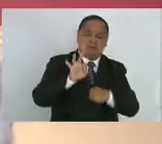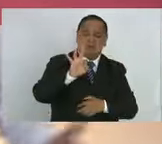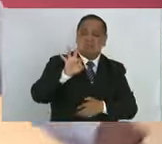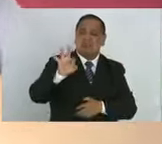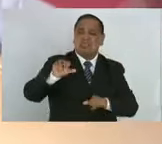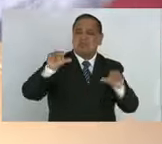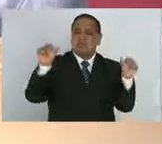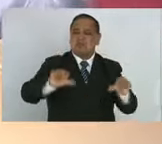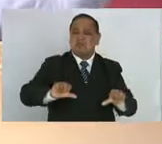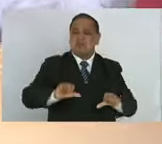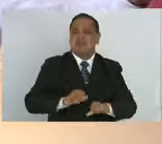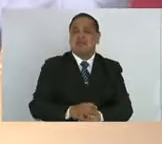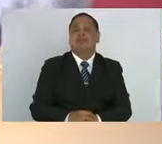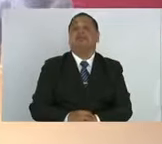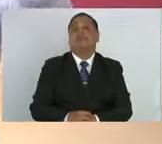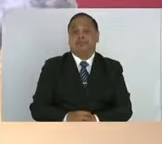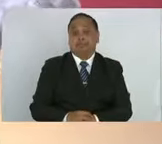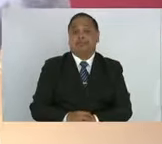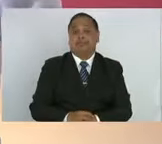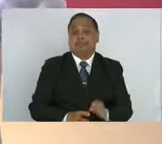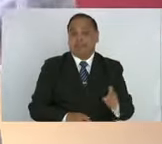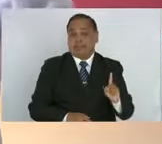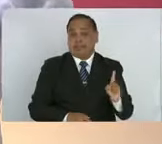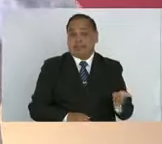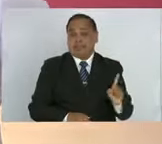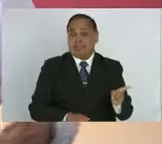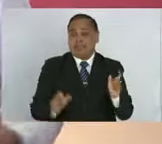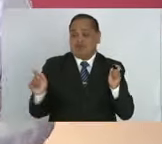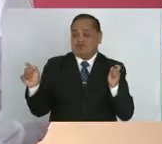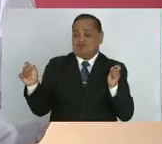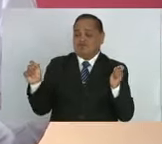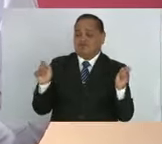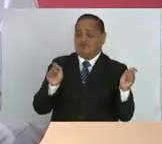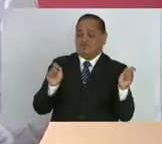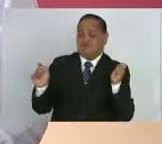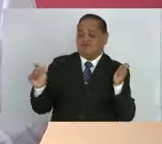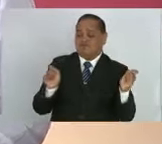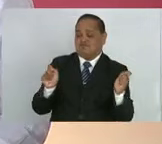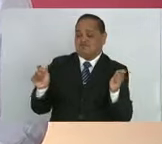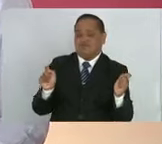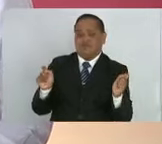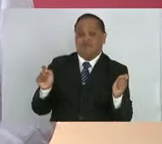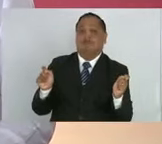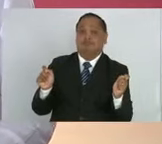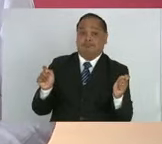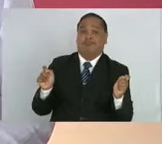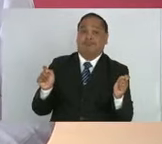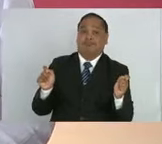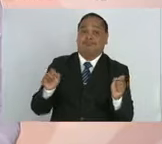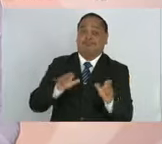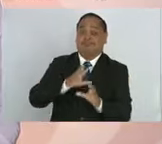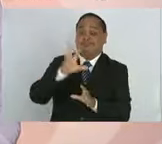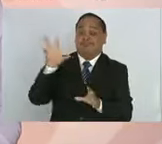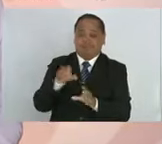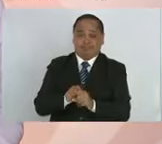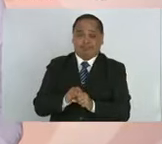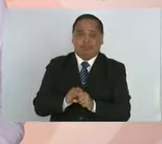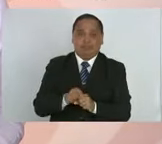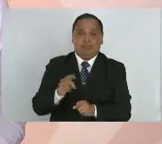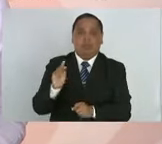y tenían el control absoluto. No se podía